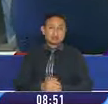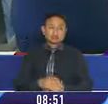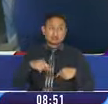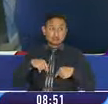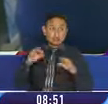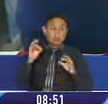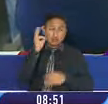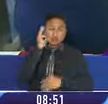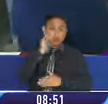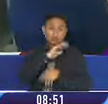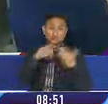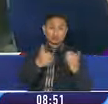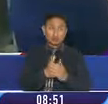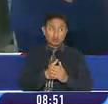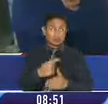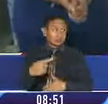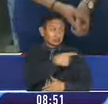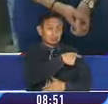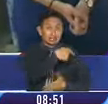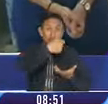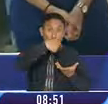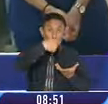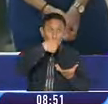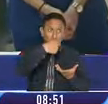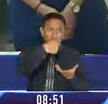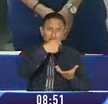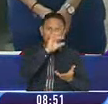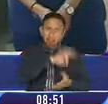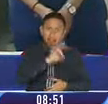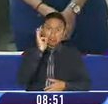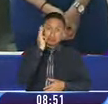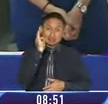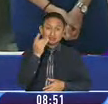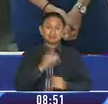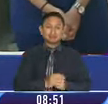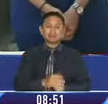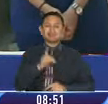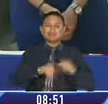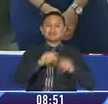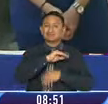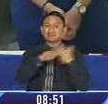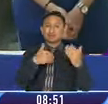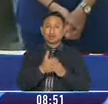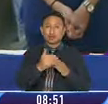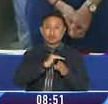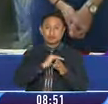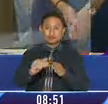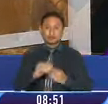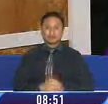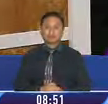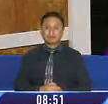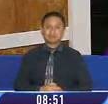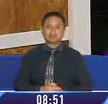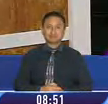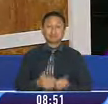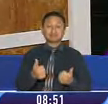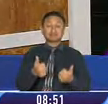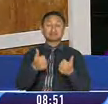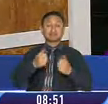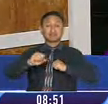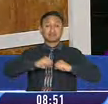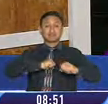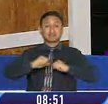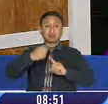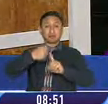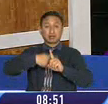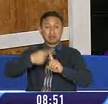las frutas, pueden tener un patio de comidas y comer también delicioso. Así que Robert, todos cordialmente invitados. Gran trabajo que se hace